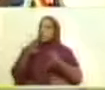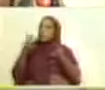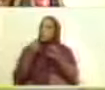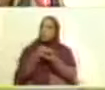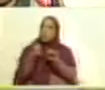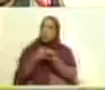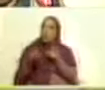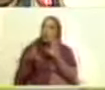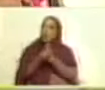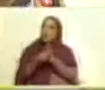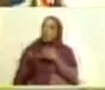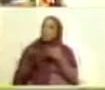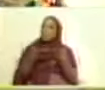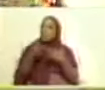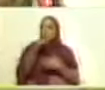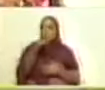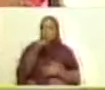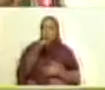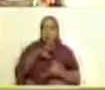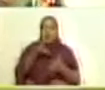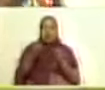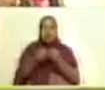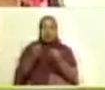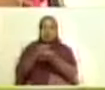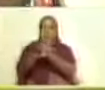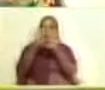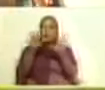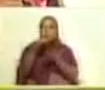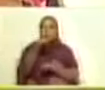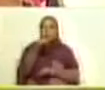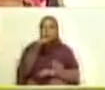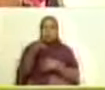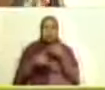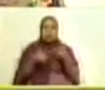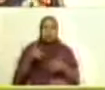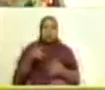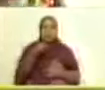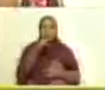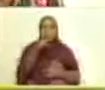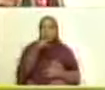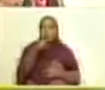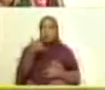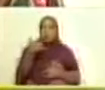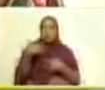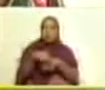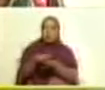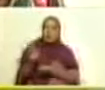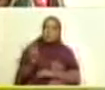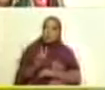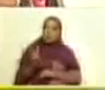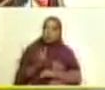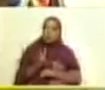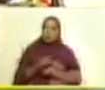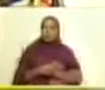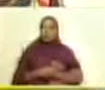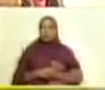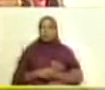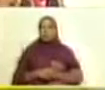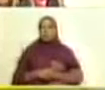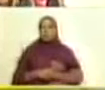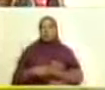la legalización y la transparencia en el tratamiento de los migrantes que viven en Venezuela y